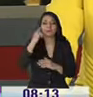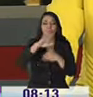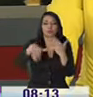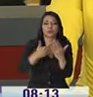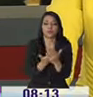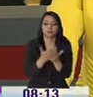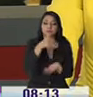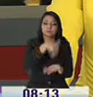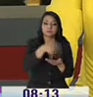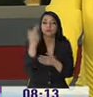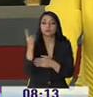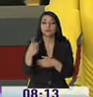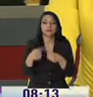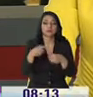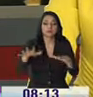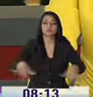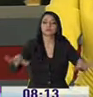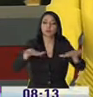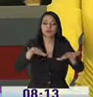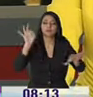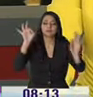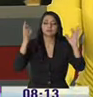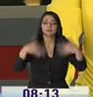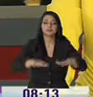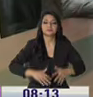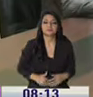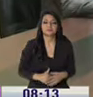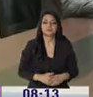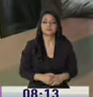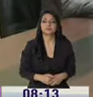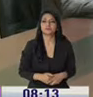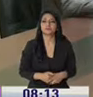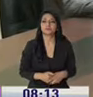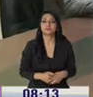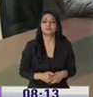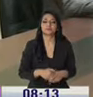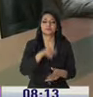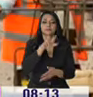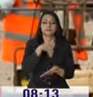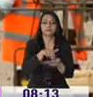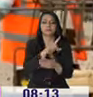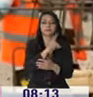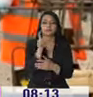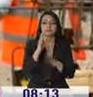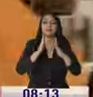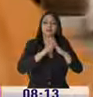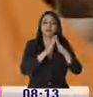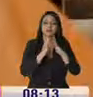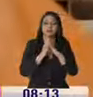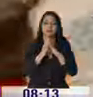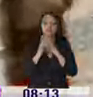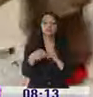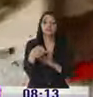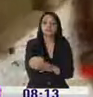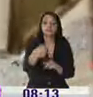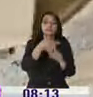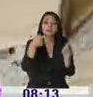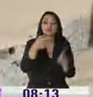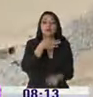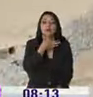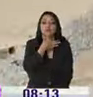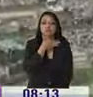sur de la urbe son los sectores seleccionados. Son 3.100 soluciones de vivienda que se construirán desde agosto en el centro